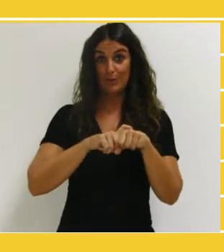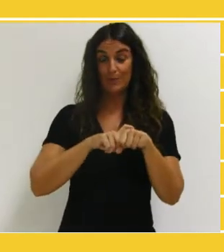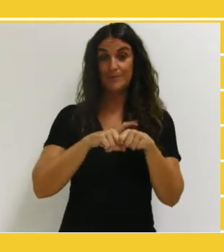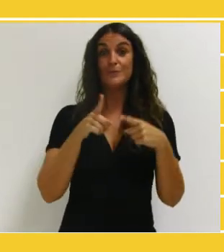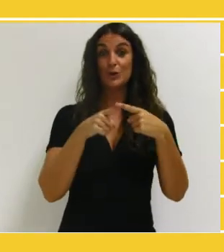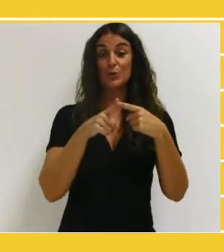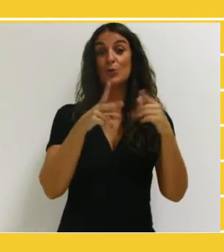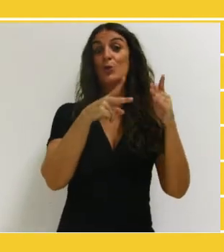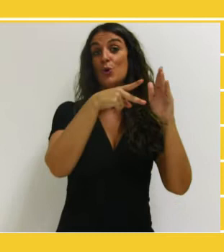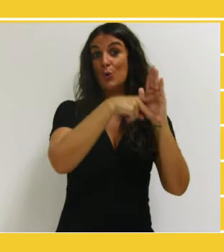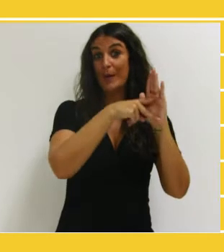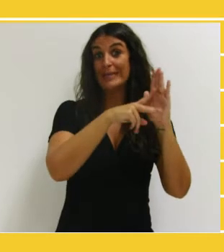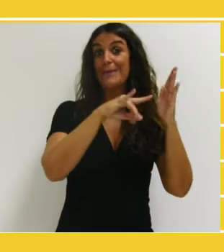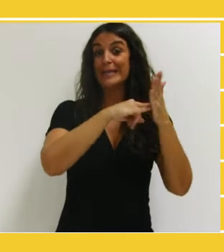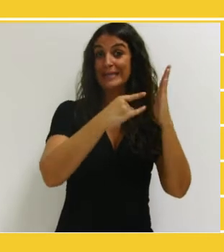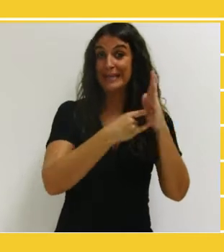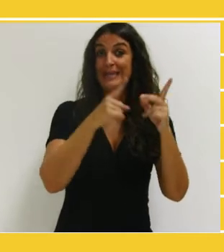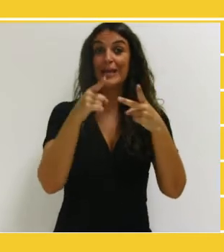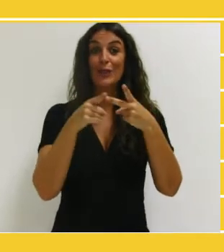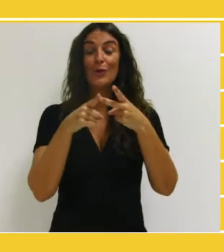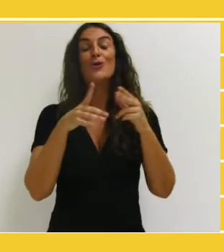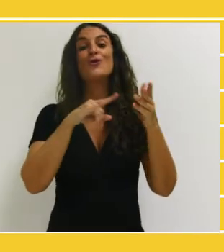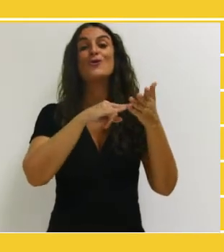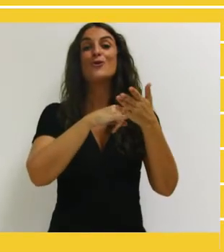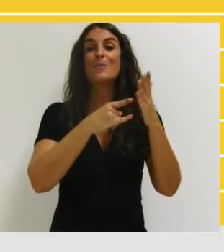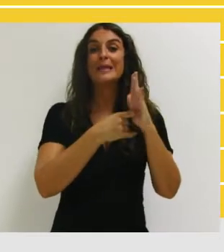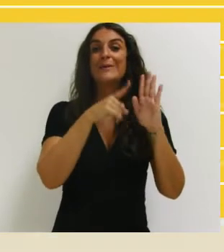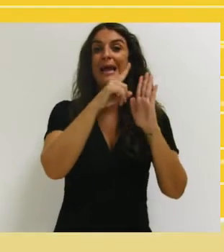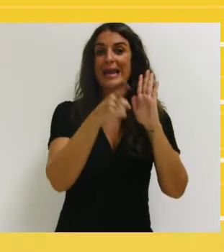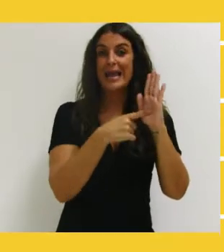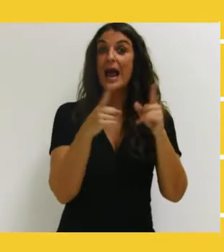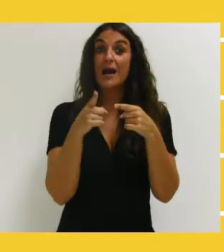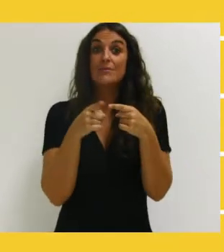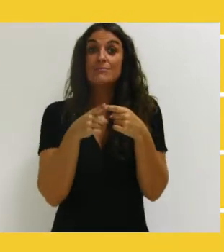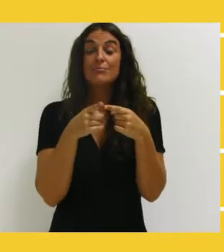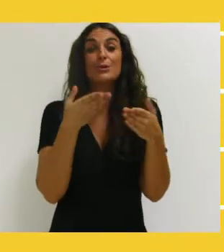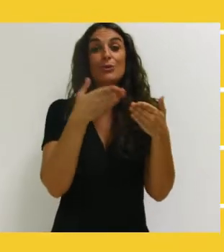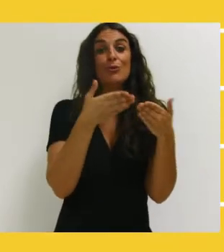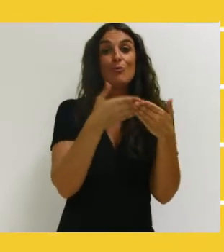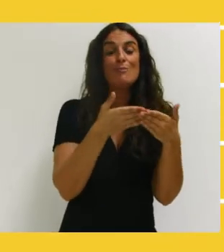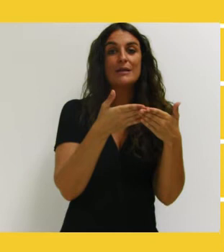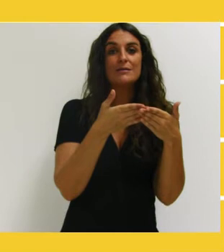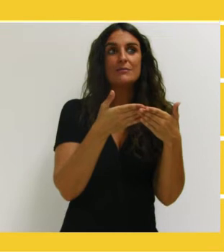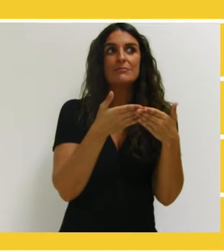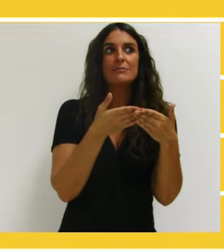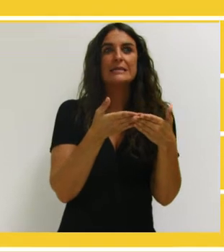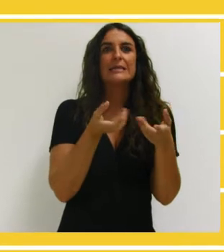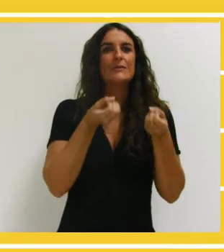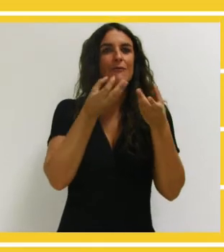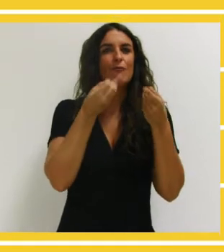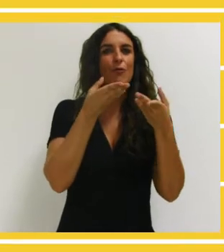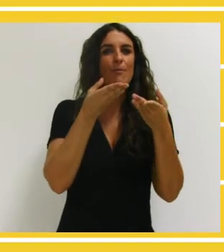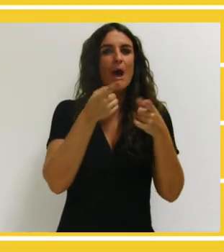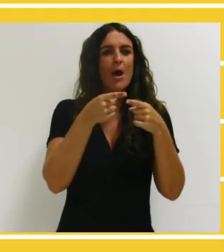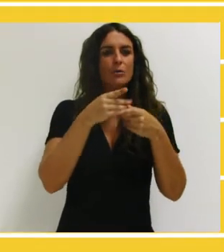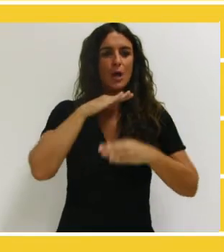1. Normativa técnica. 2. Normativa legal. La normativa técnica son los documentos que indican qué debemos cumplir